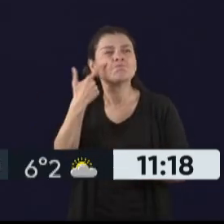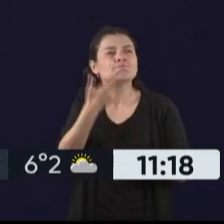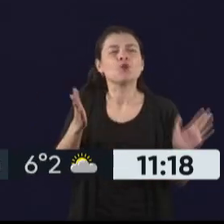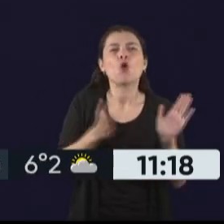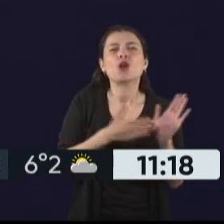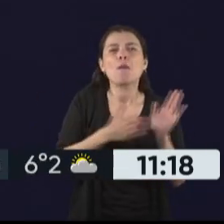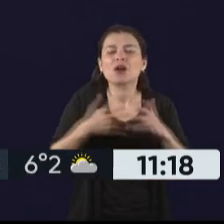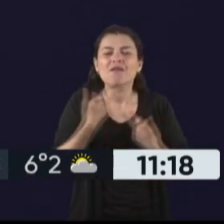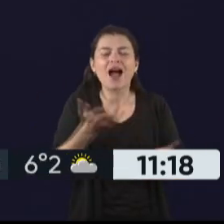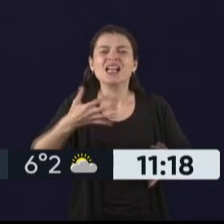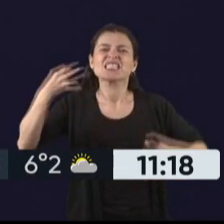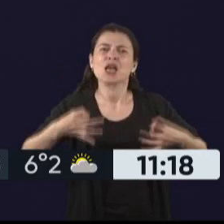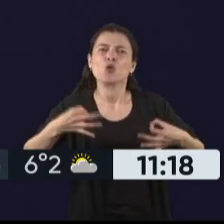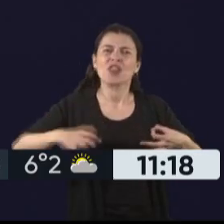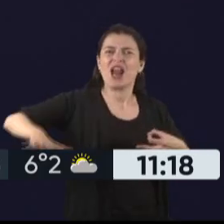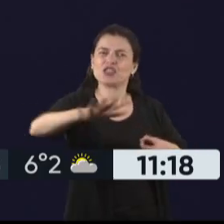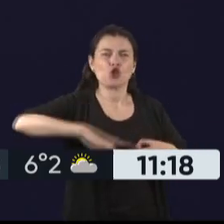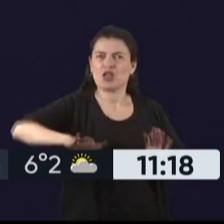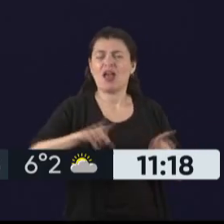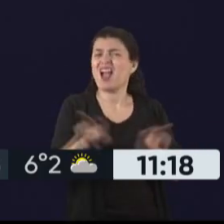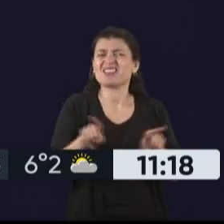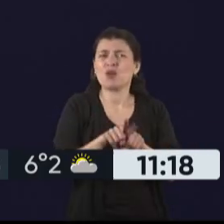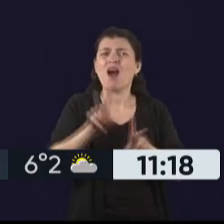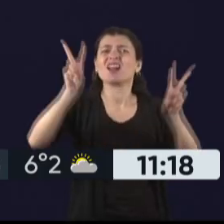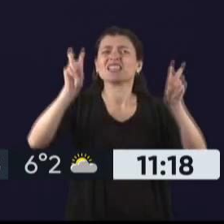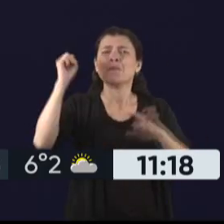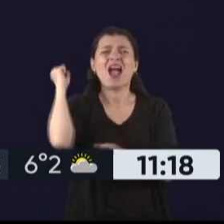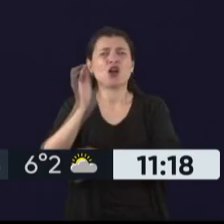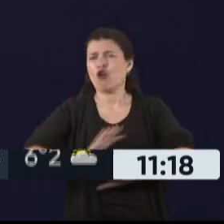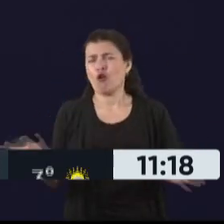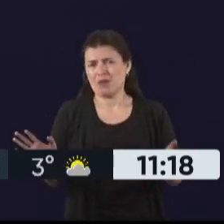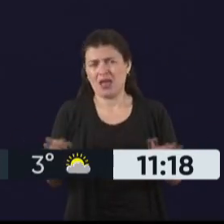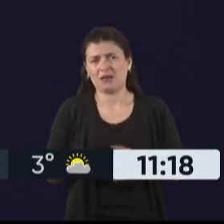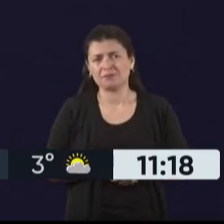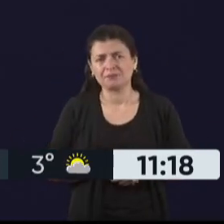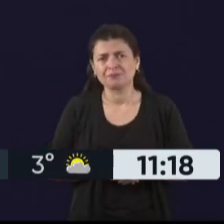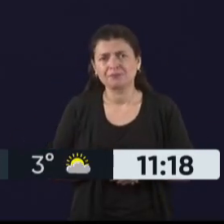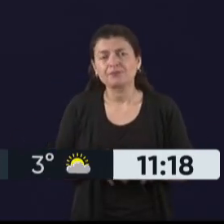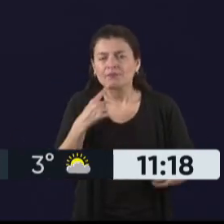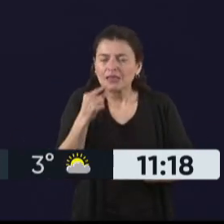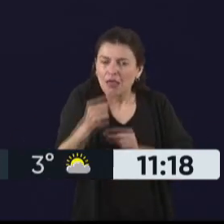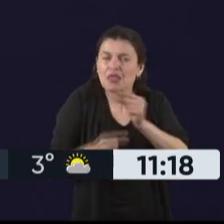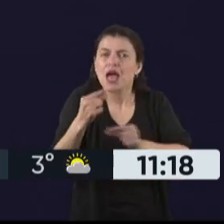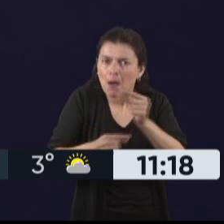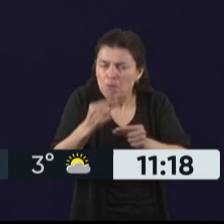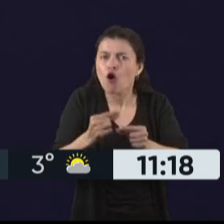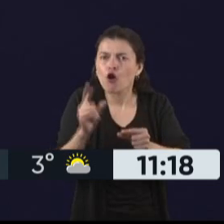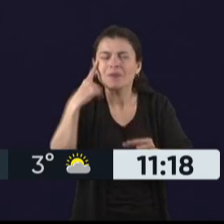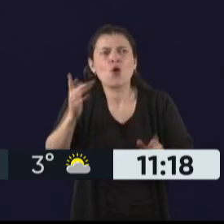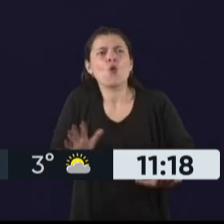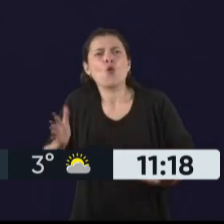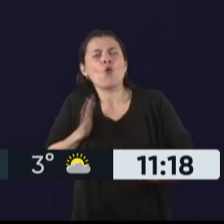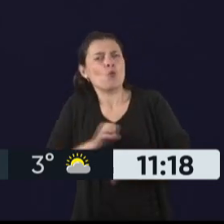a la economía dejar de emitir moneda para cubrir el déficit. Cuando se aplica, el problema poco a poco va